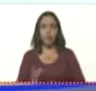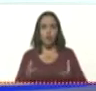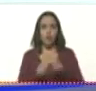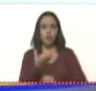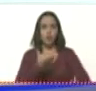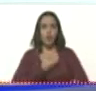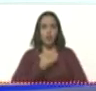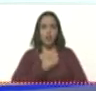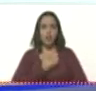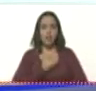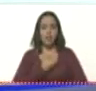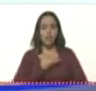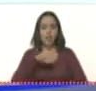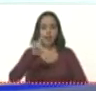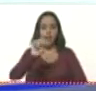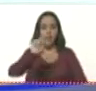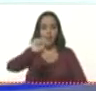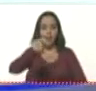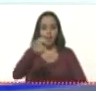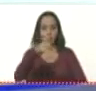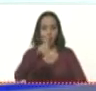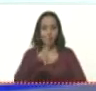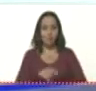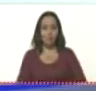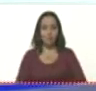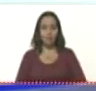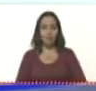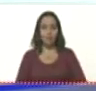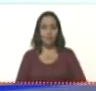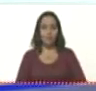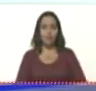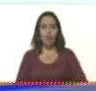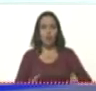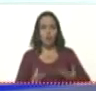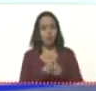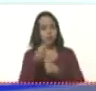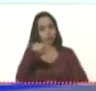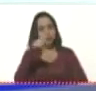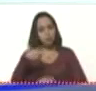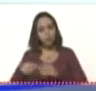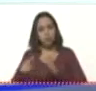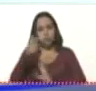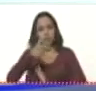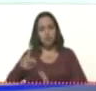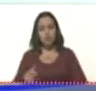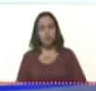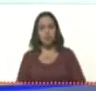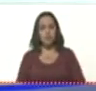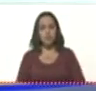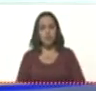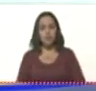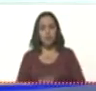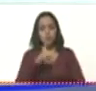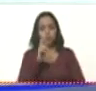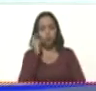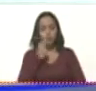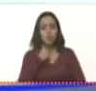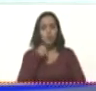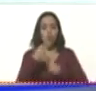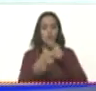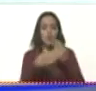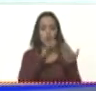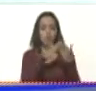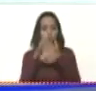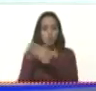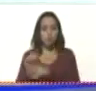José Vicente Rangel Ábalos. Están junto a Magali Ortiz, vocera de la comuna Territorio